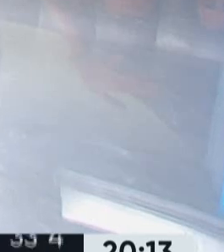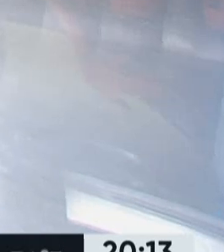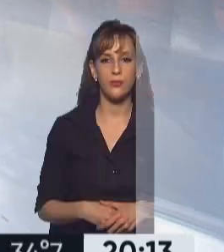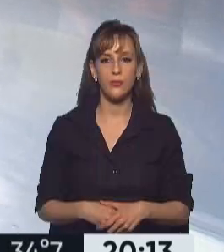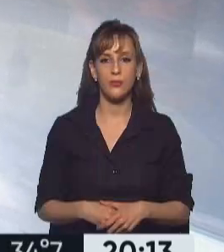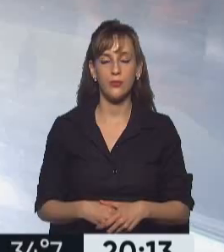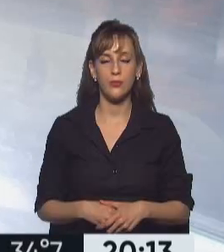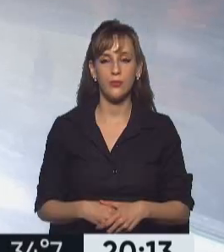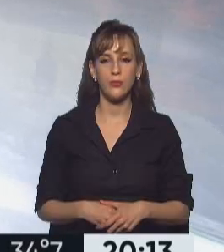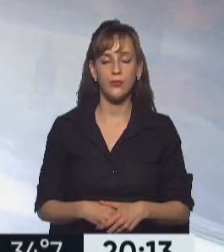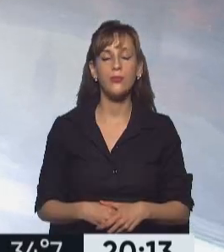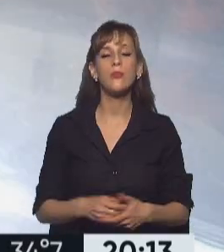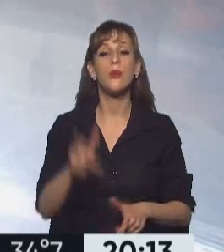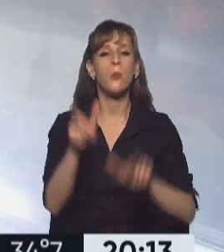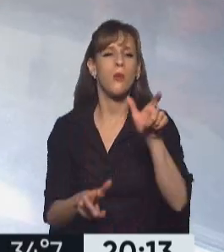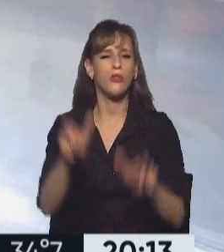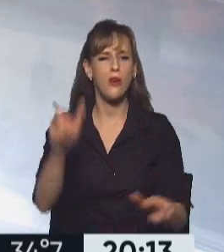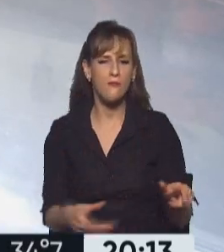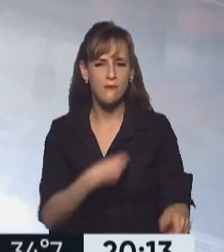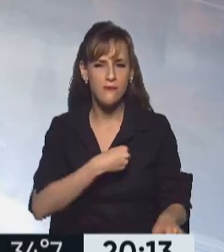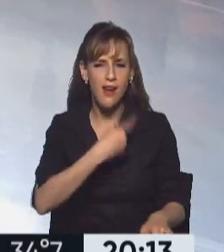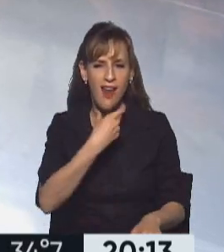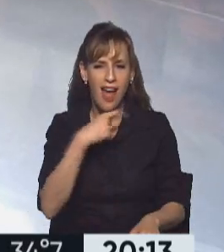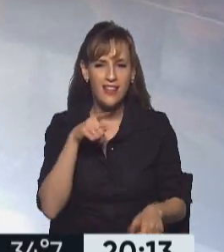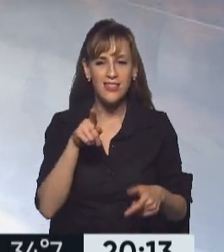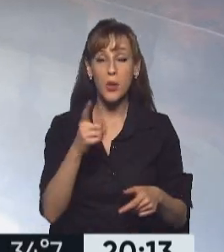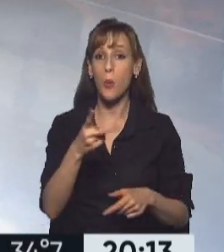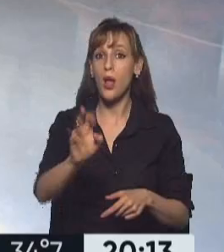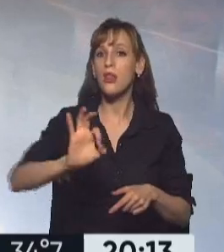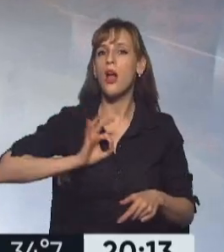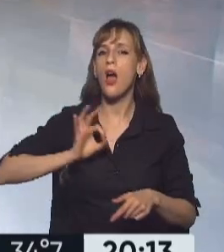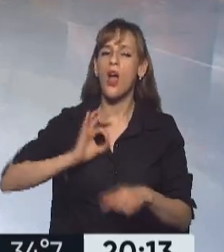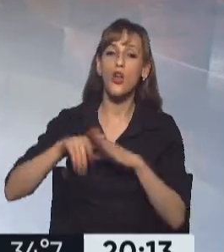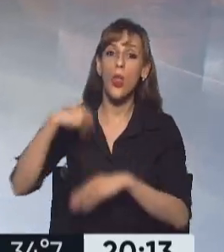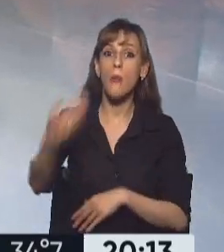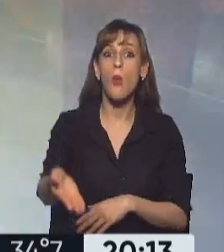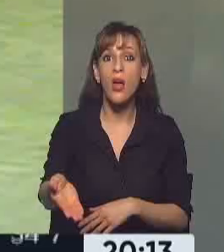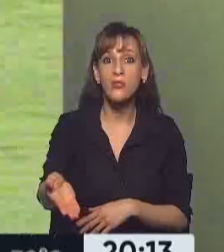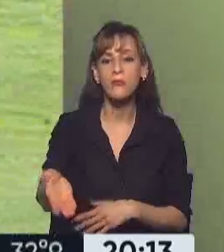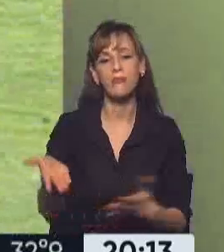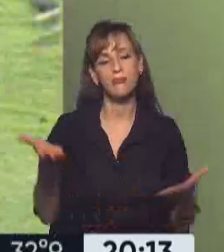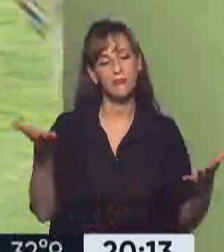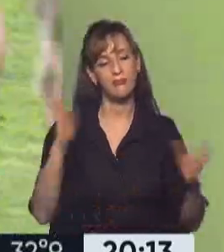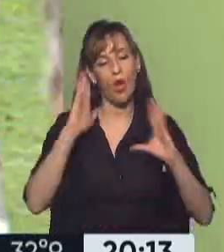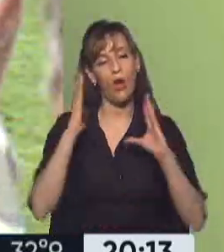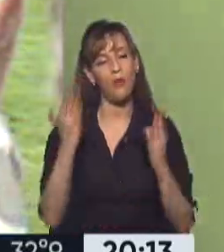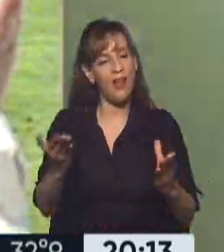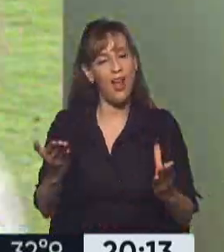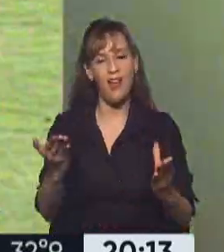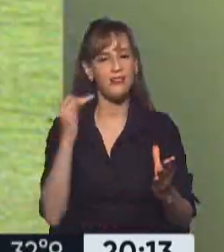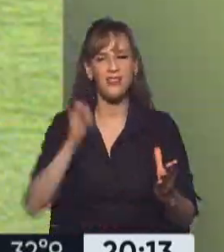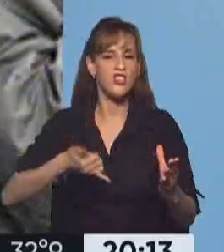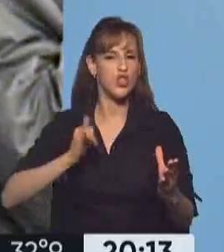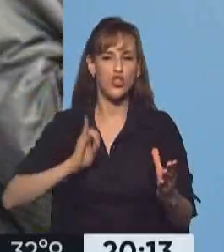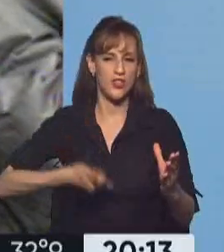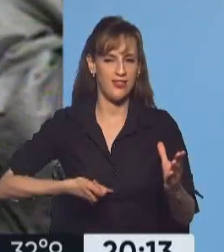Lo esperó tanto el hincha de Racing en su momento que 20 años después no se puede no homenajear, no se puede no recordar lo que fue ese